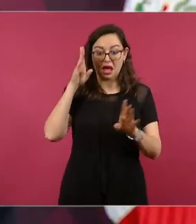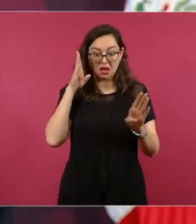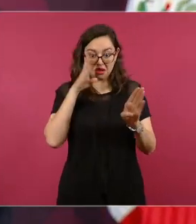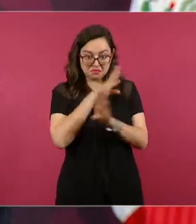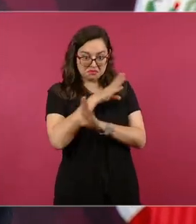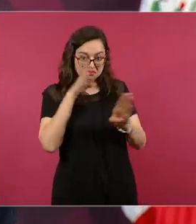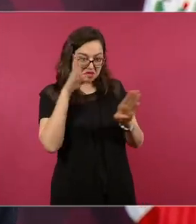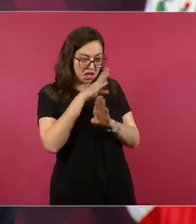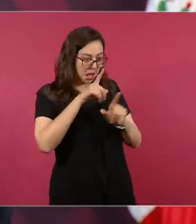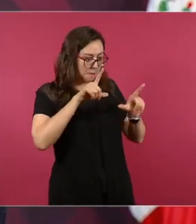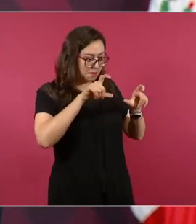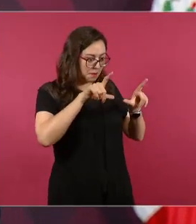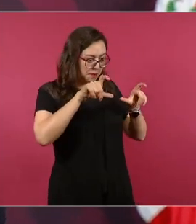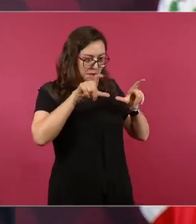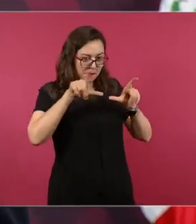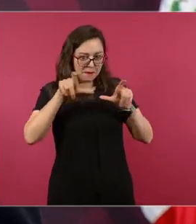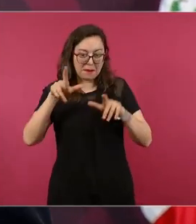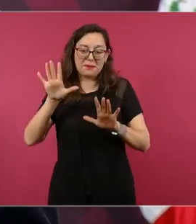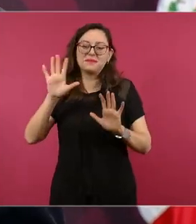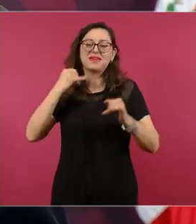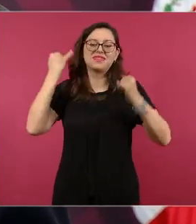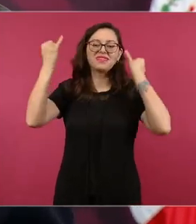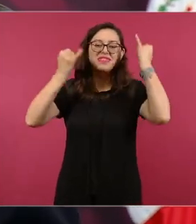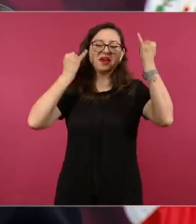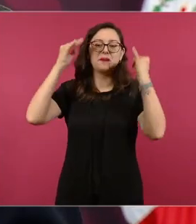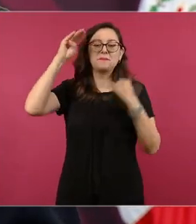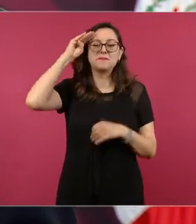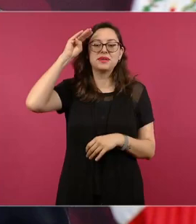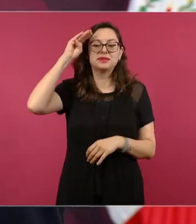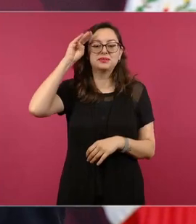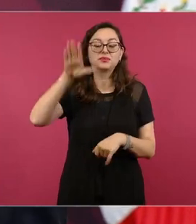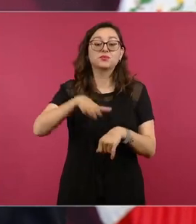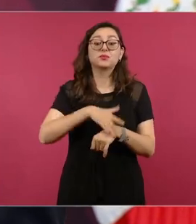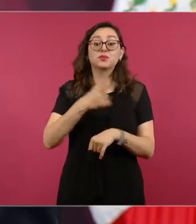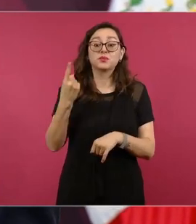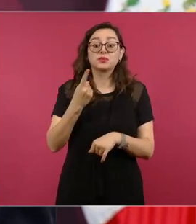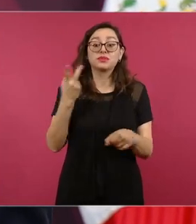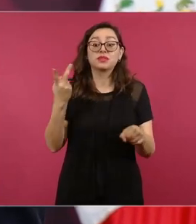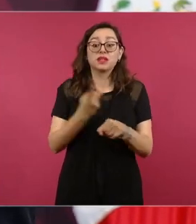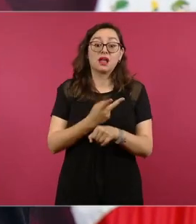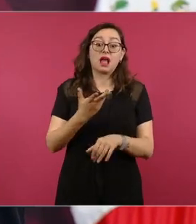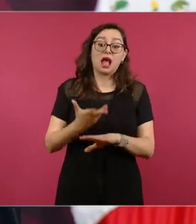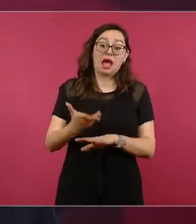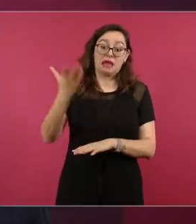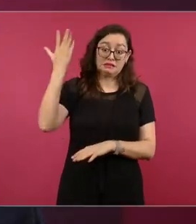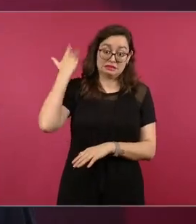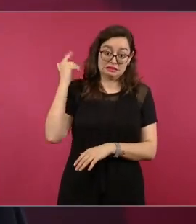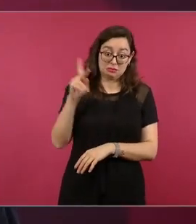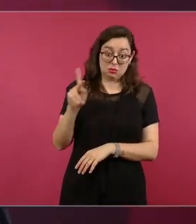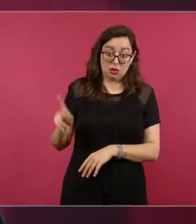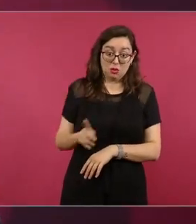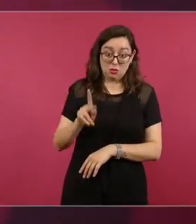porque las noches en los pueblos antes y todavía